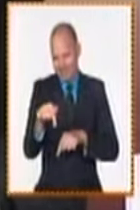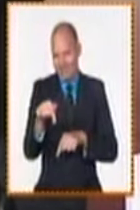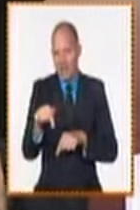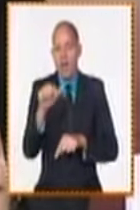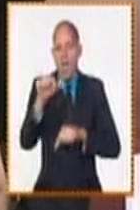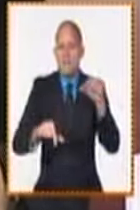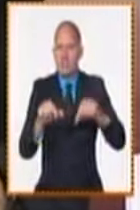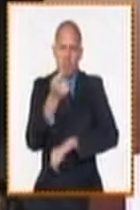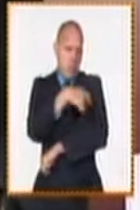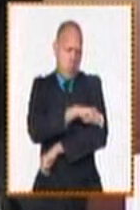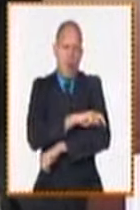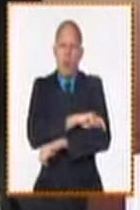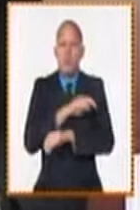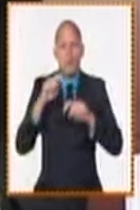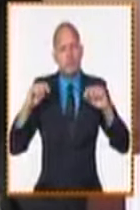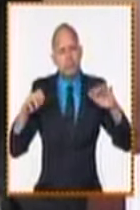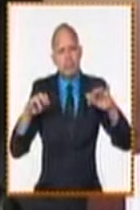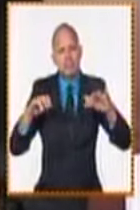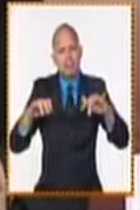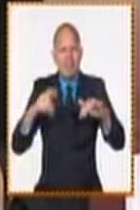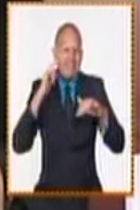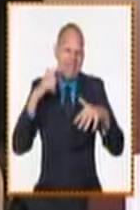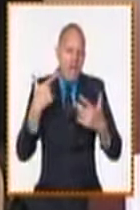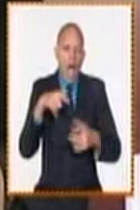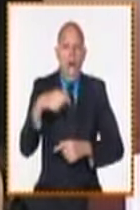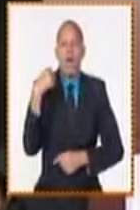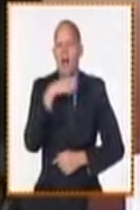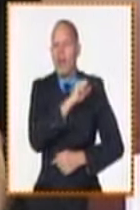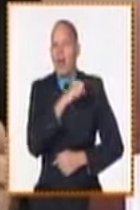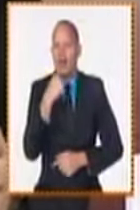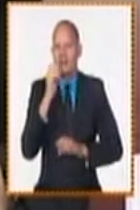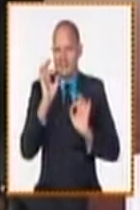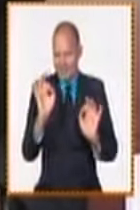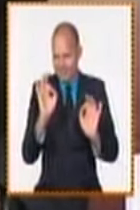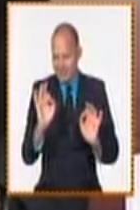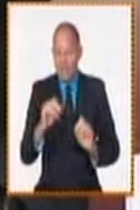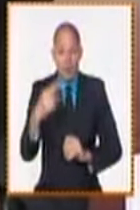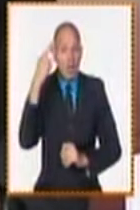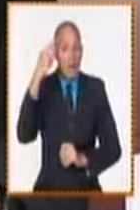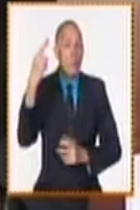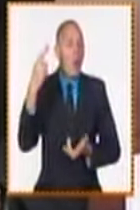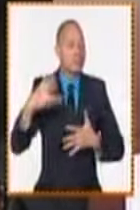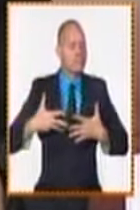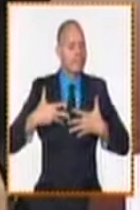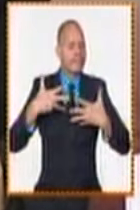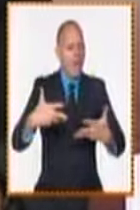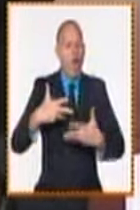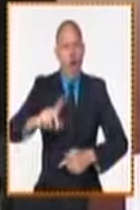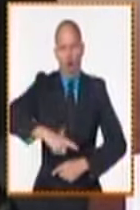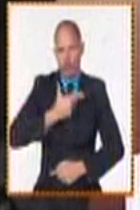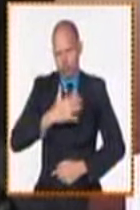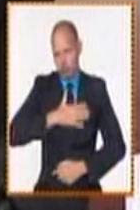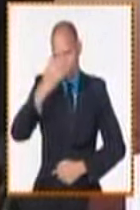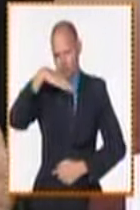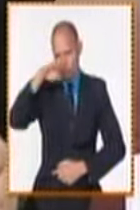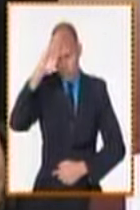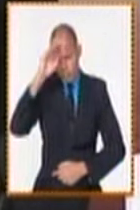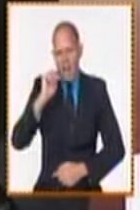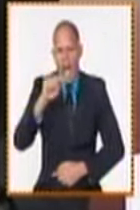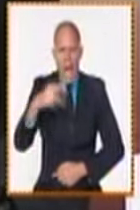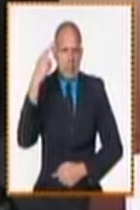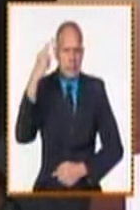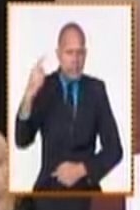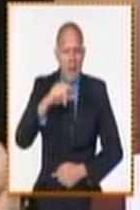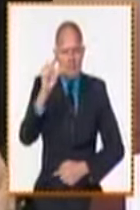y también pues se rindió tributo a la cultura cubana. Expresada en el homenaje al centenario de Luis Carbonell, los